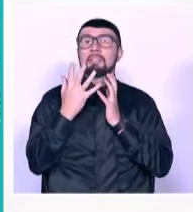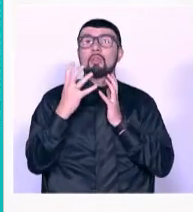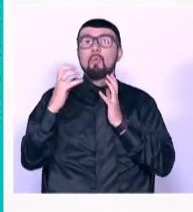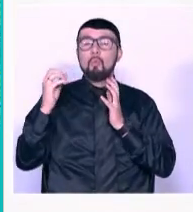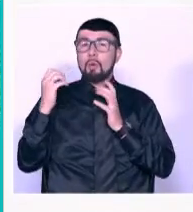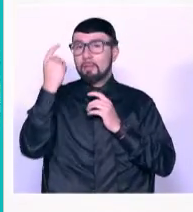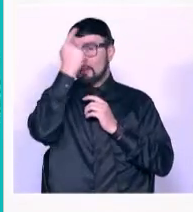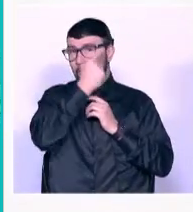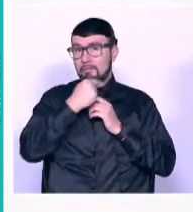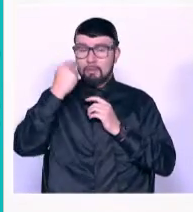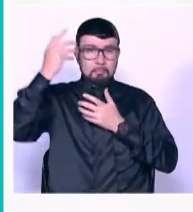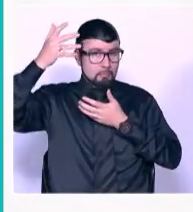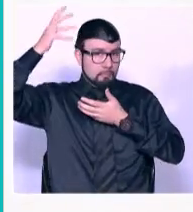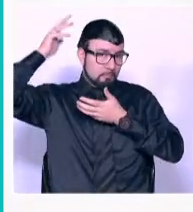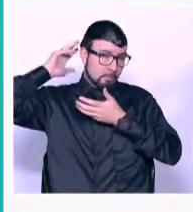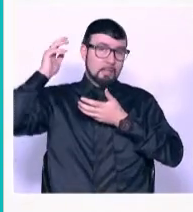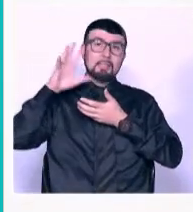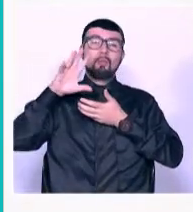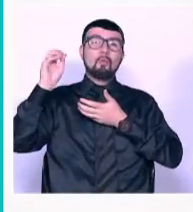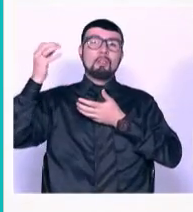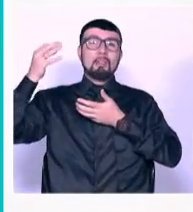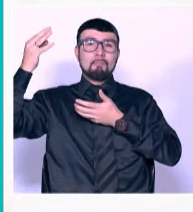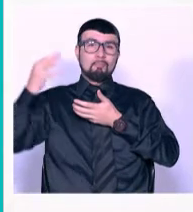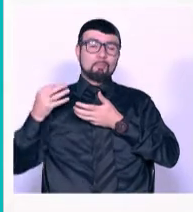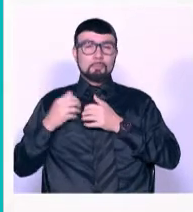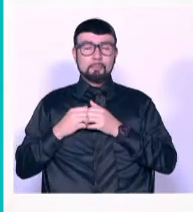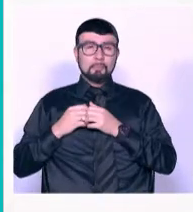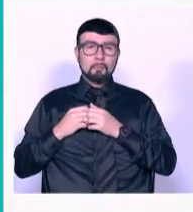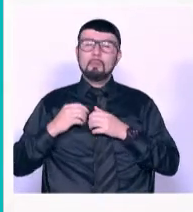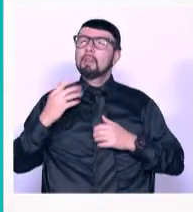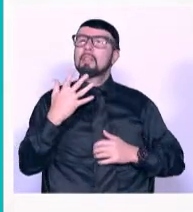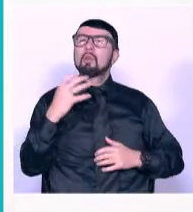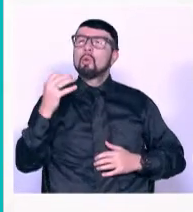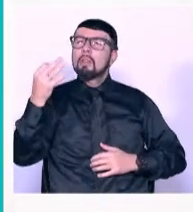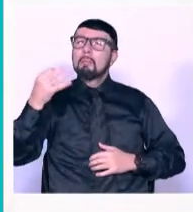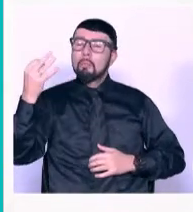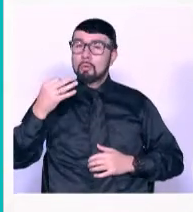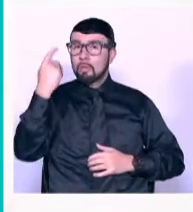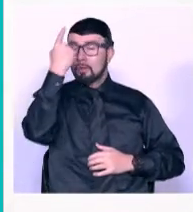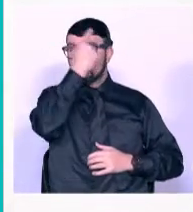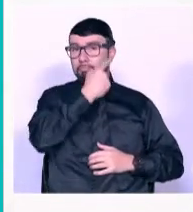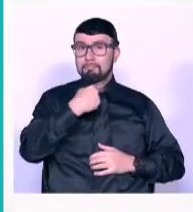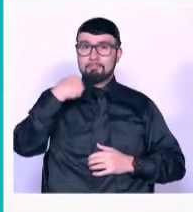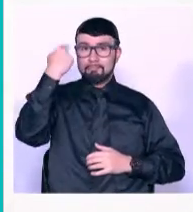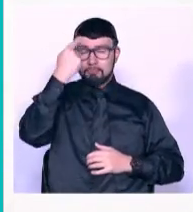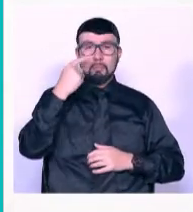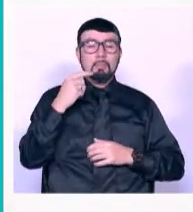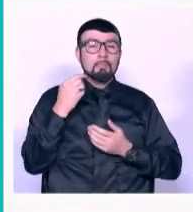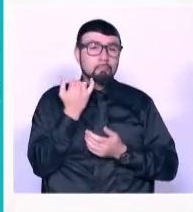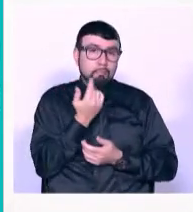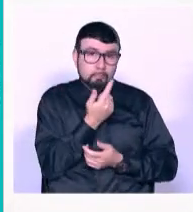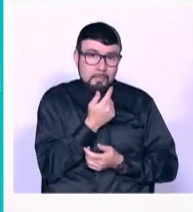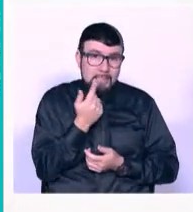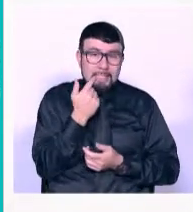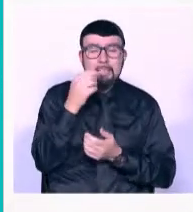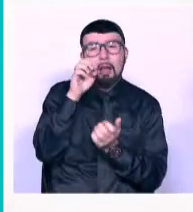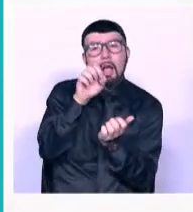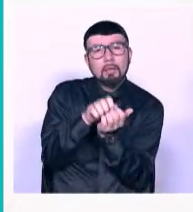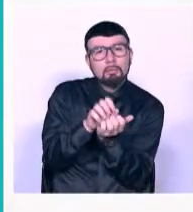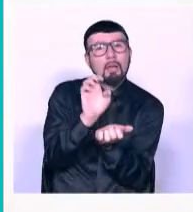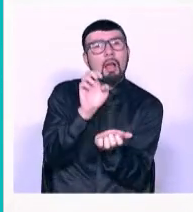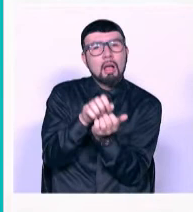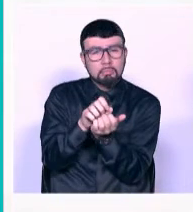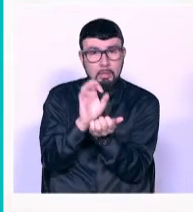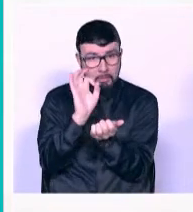El 50% de la cara incluye la oclusión. Si nosotros mordemos bien, ya tenemos